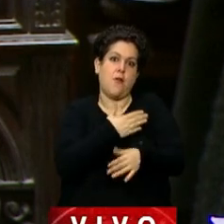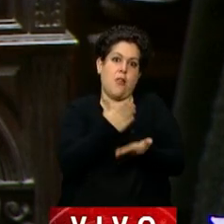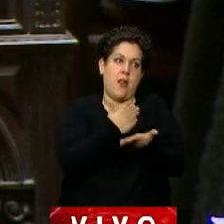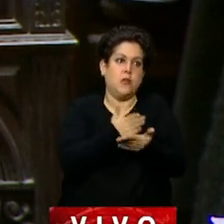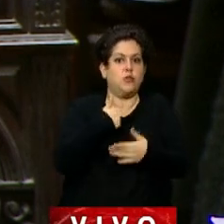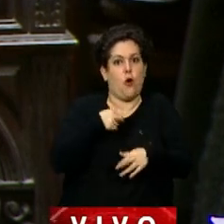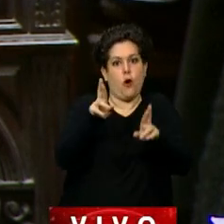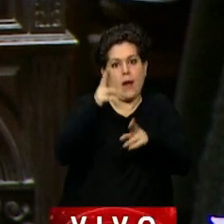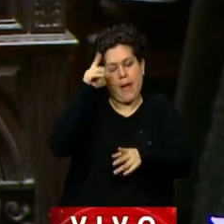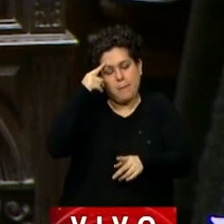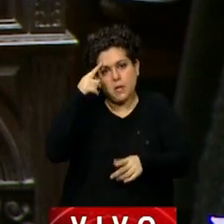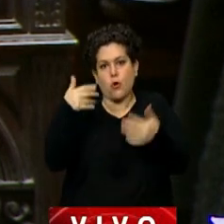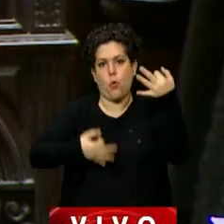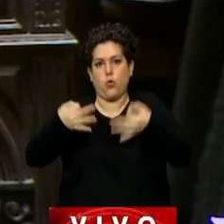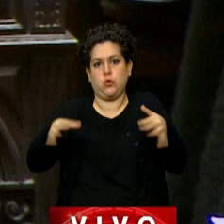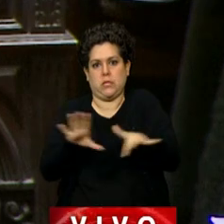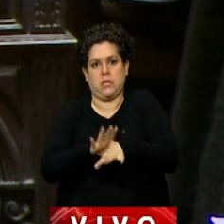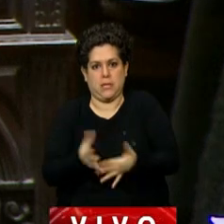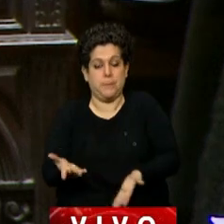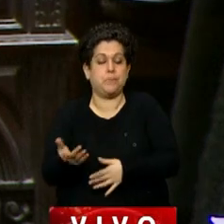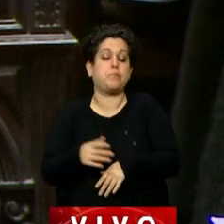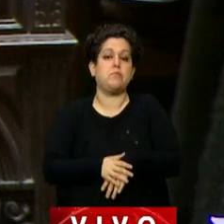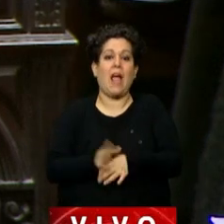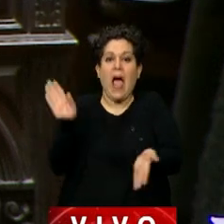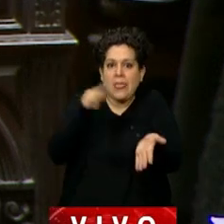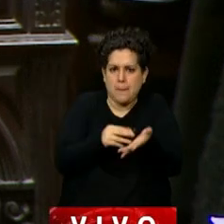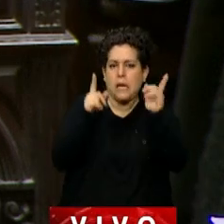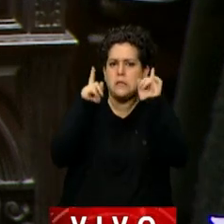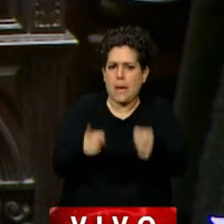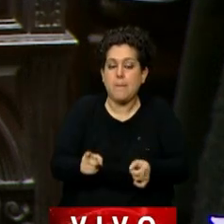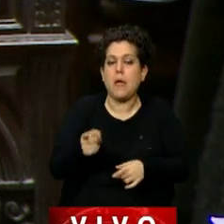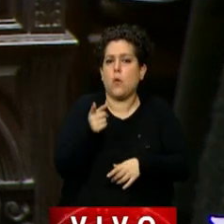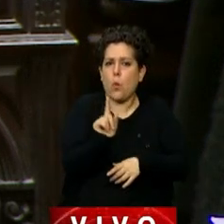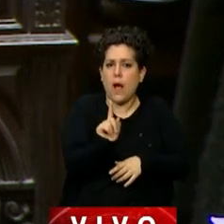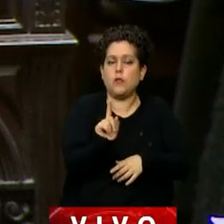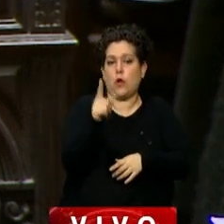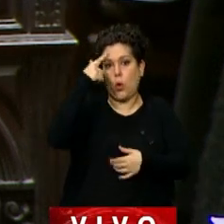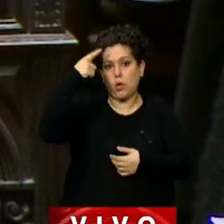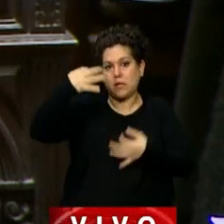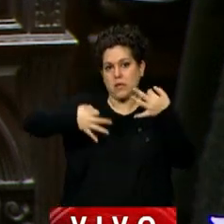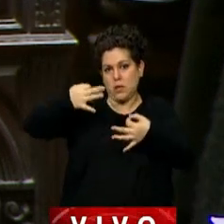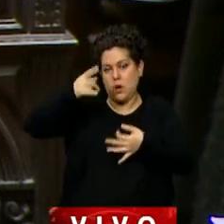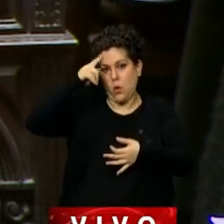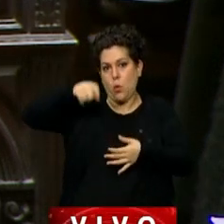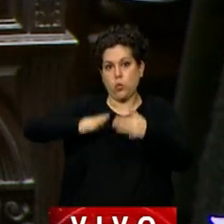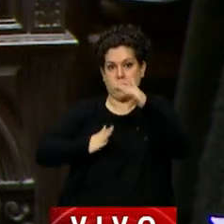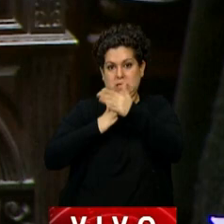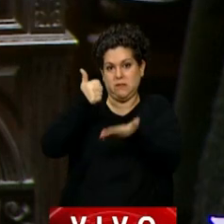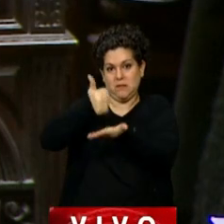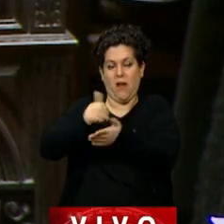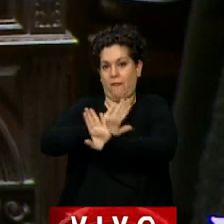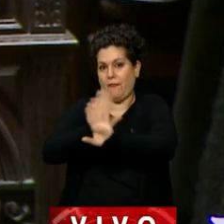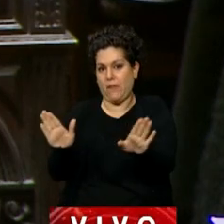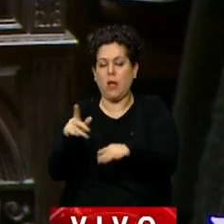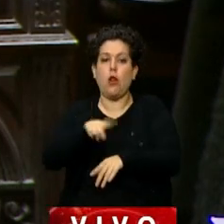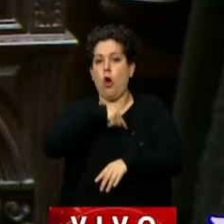justicia. No solo sucedió esto, sino que una vez que dejó el Tribunal Superior, la señora Clara de Falcone,